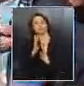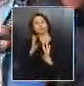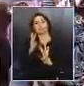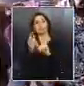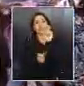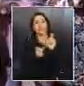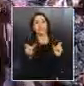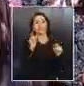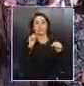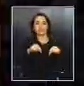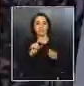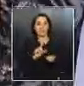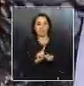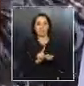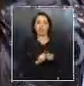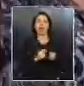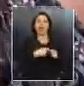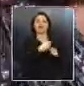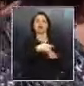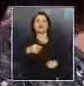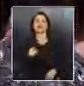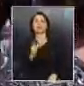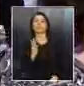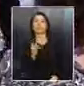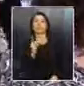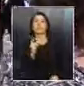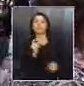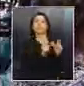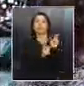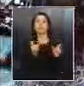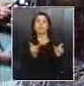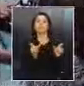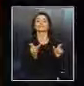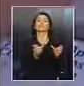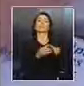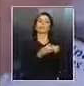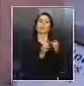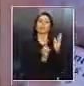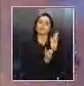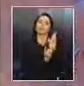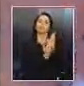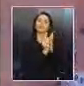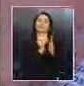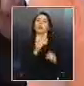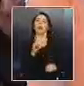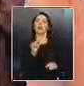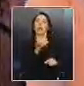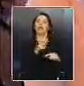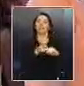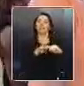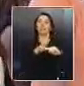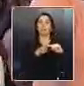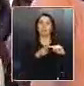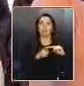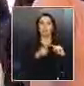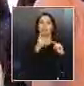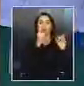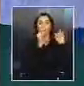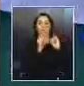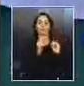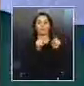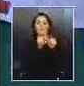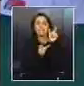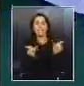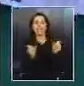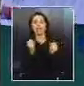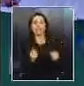estaban en este lugar subsidios destinados a gente de sectores emergentes y de clase media con una característica con con capacidad de ahorro